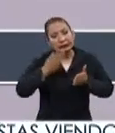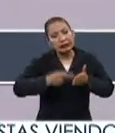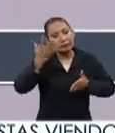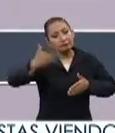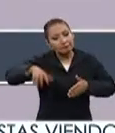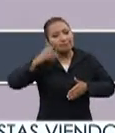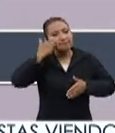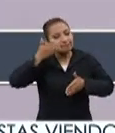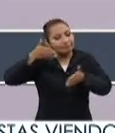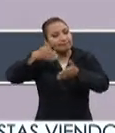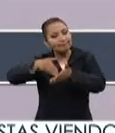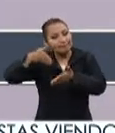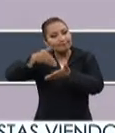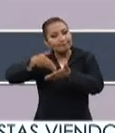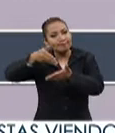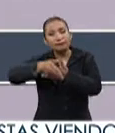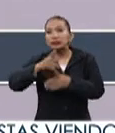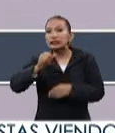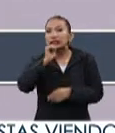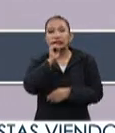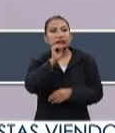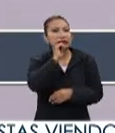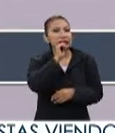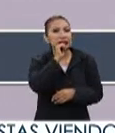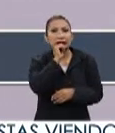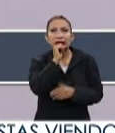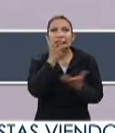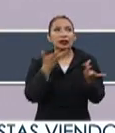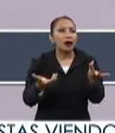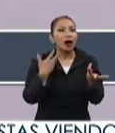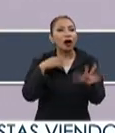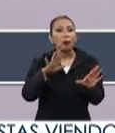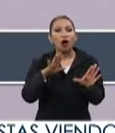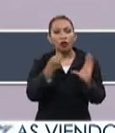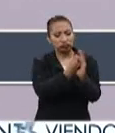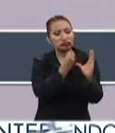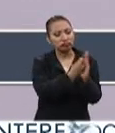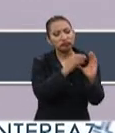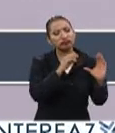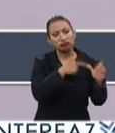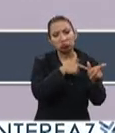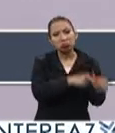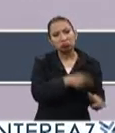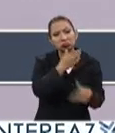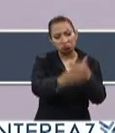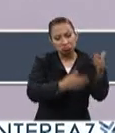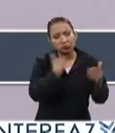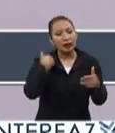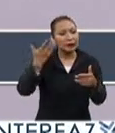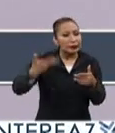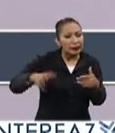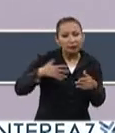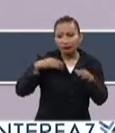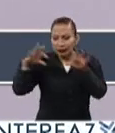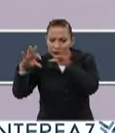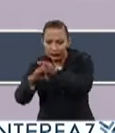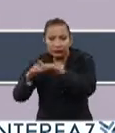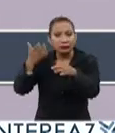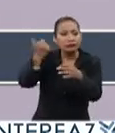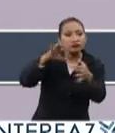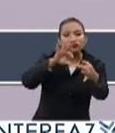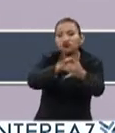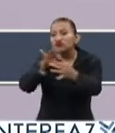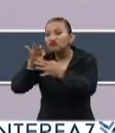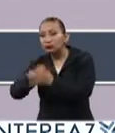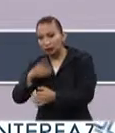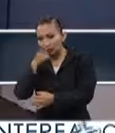esa búsqueda, no hemos dejado tampoco de capacitar, no hemos dejado de buscar alianzas, y en ese